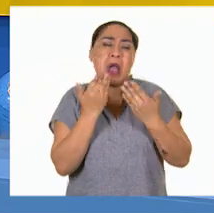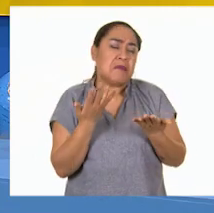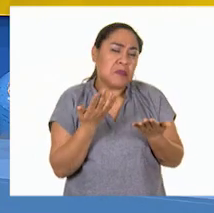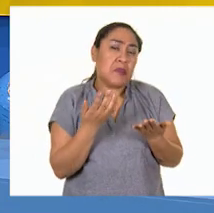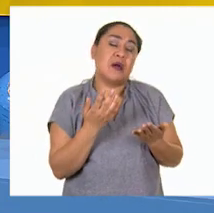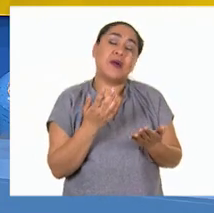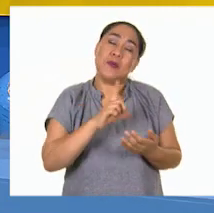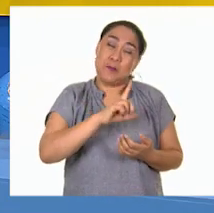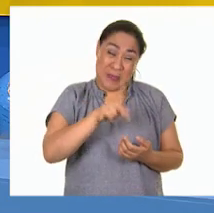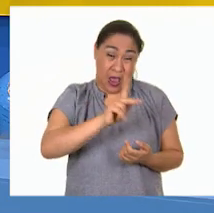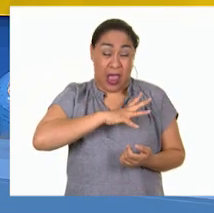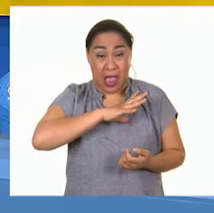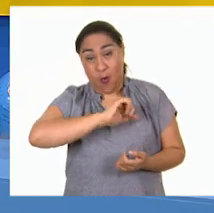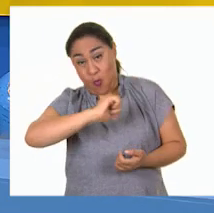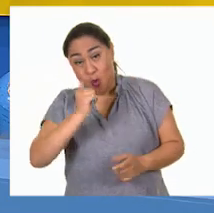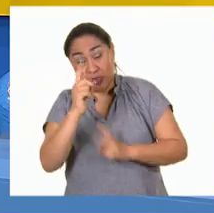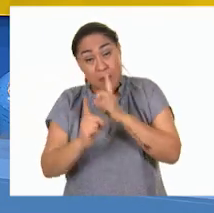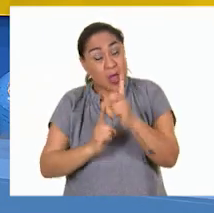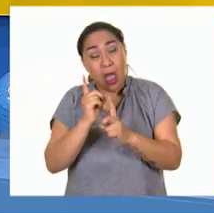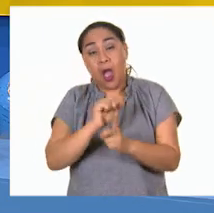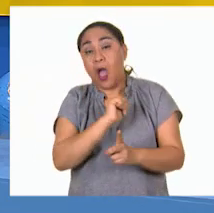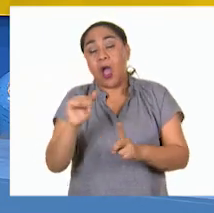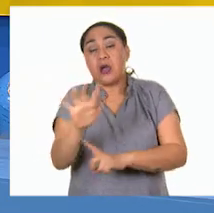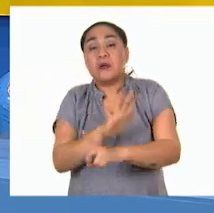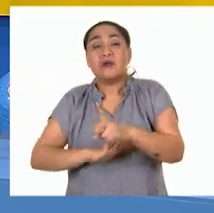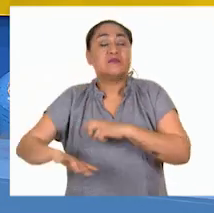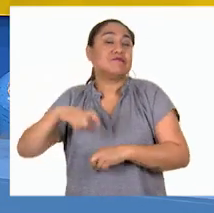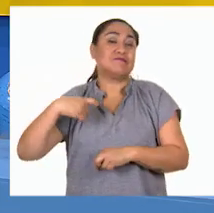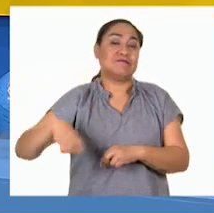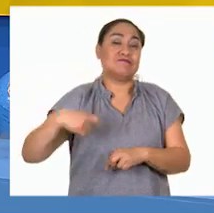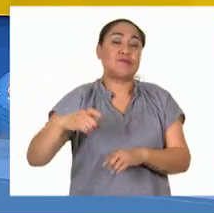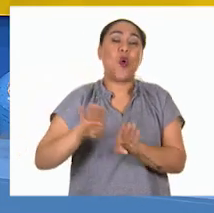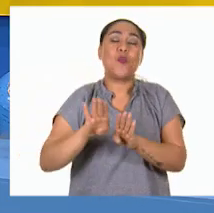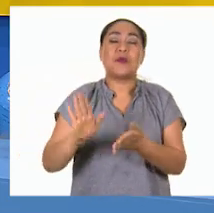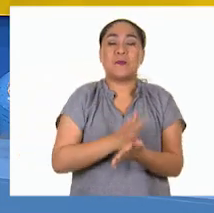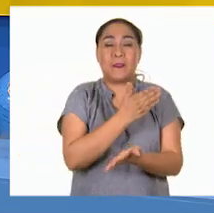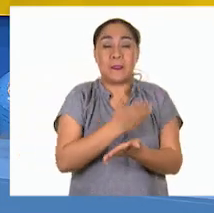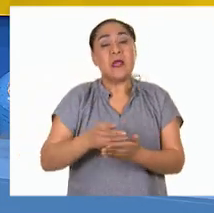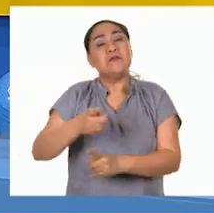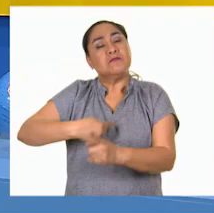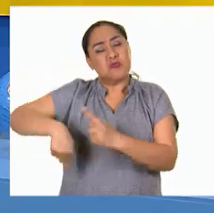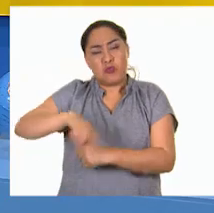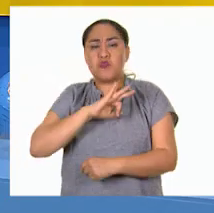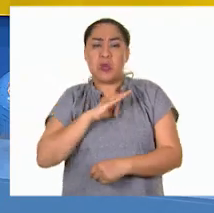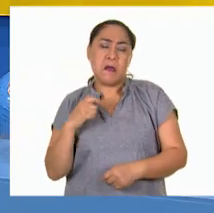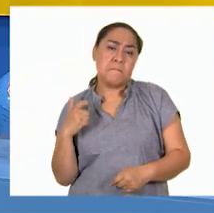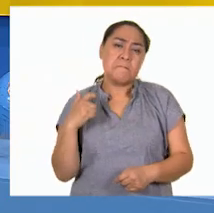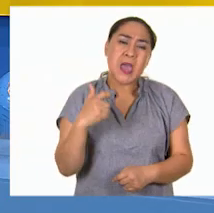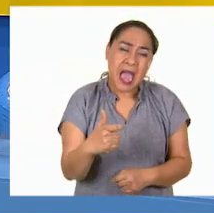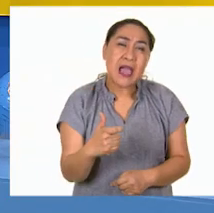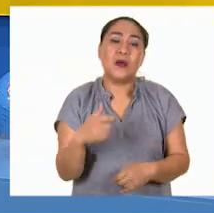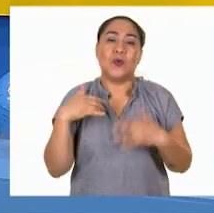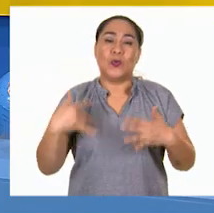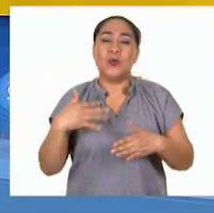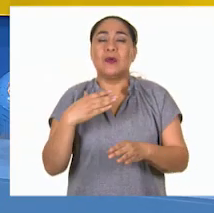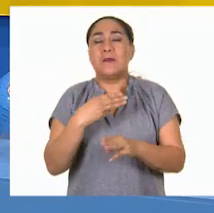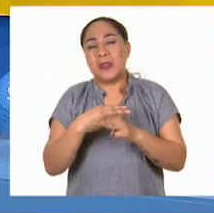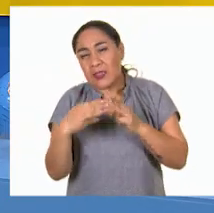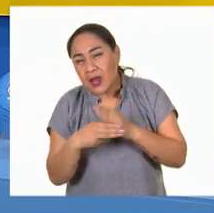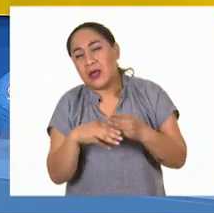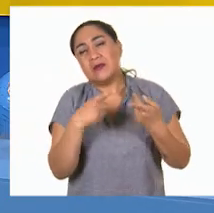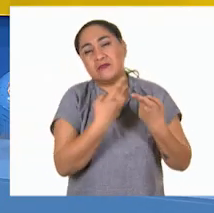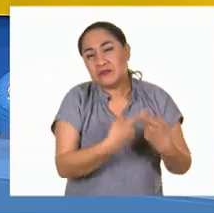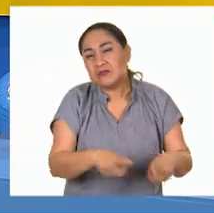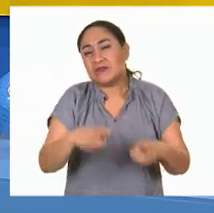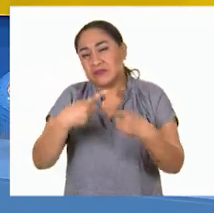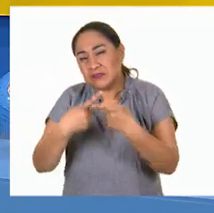otros deportes solo podían ser practicados por las élites sociales, que eran los únicos que podían pagar el costoso equipo y las instalaciones